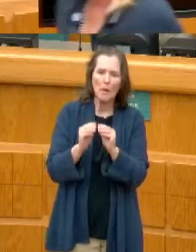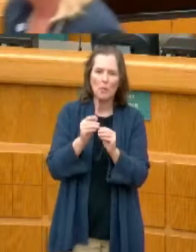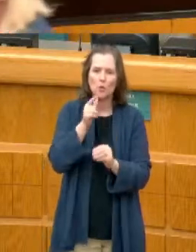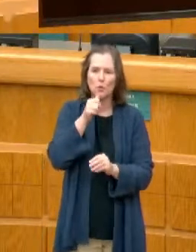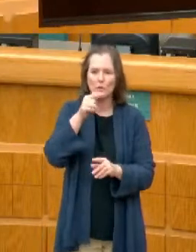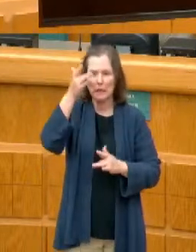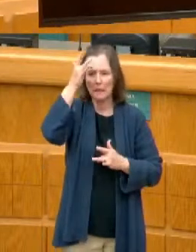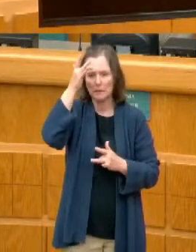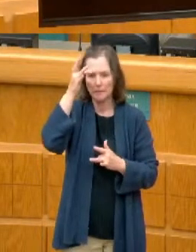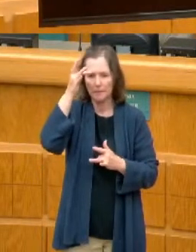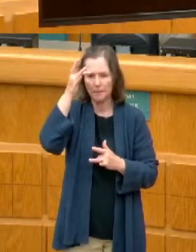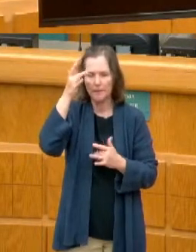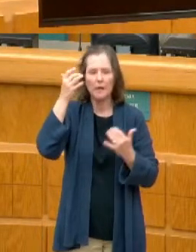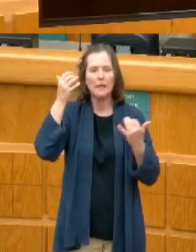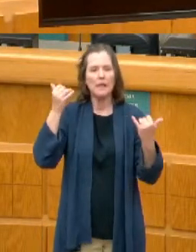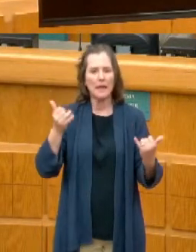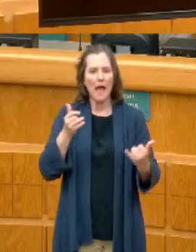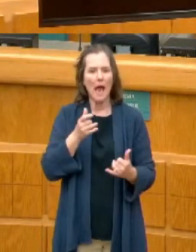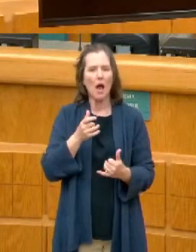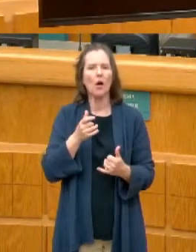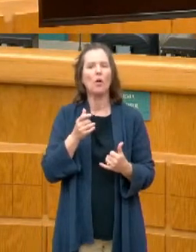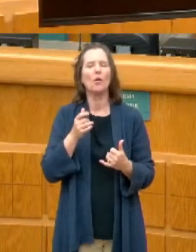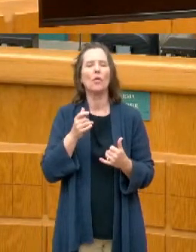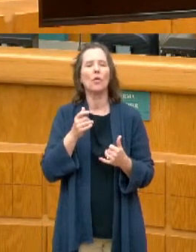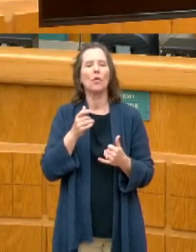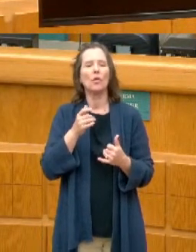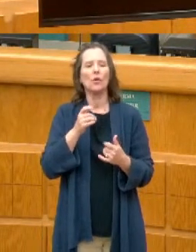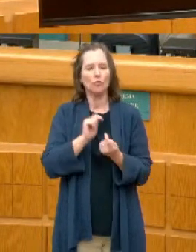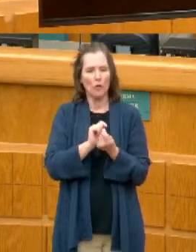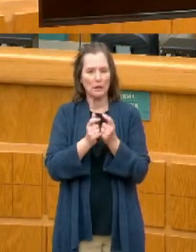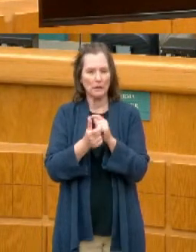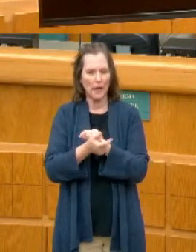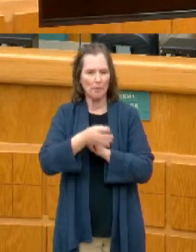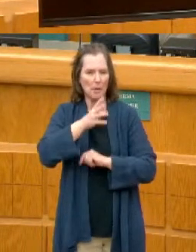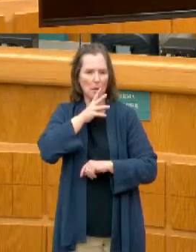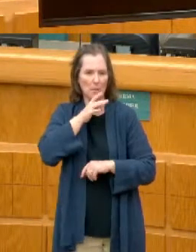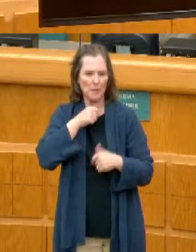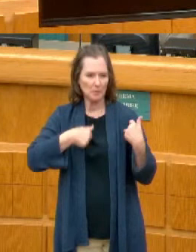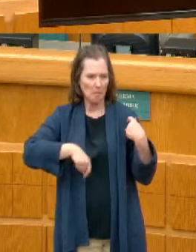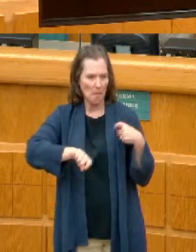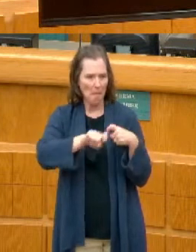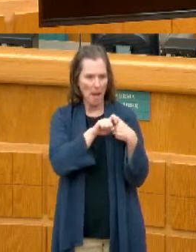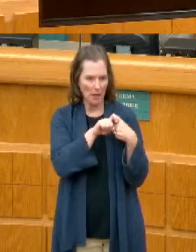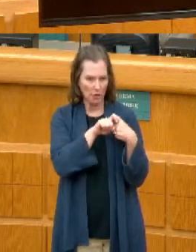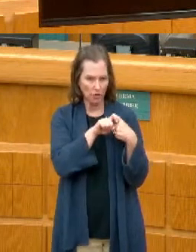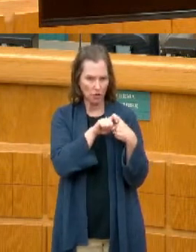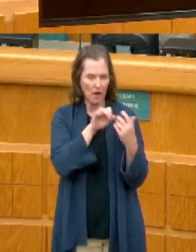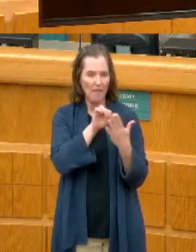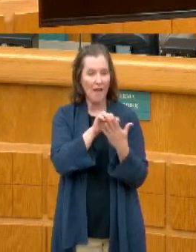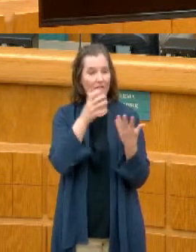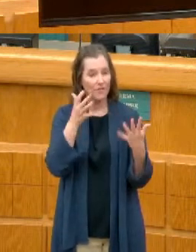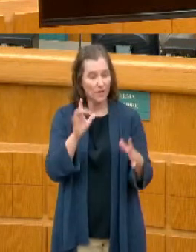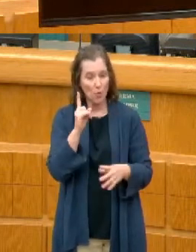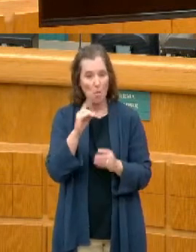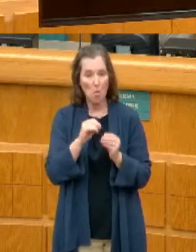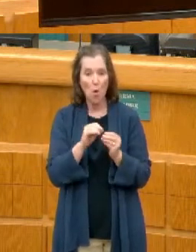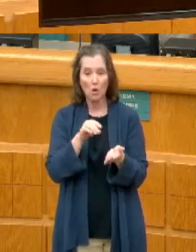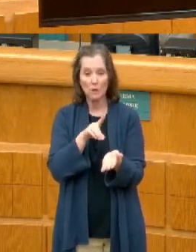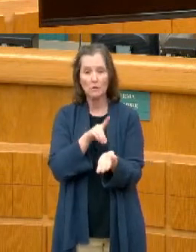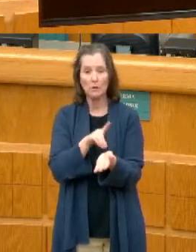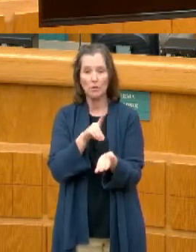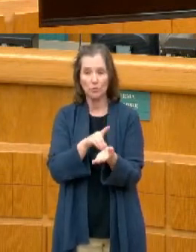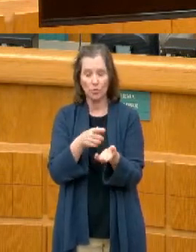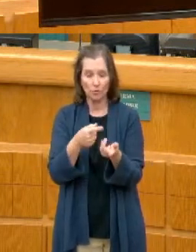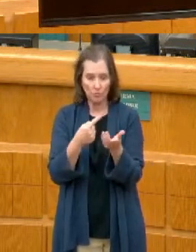han mencionado. Hemos visto un aumento importante debido a esta variante. En cuanto a la inmunidad comunal, esa inmunidad ayuda a que otras